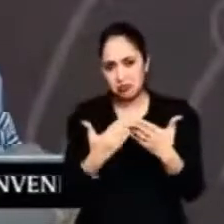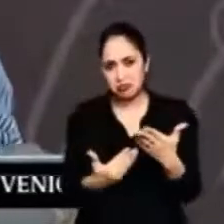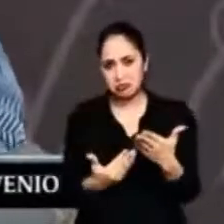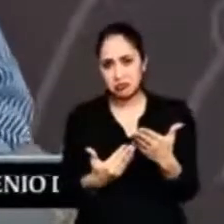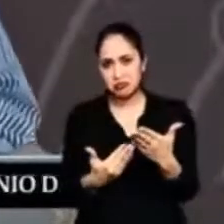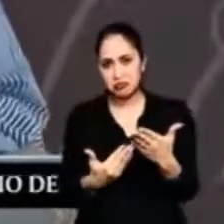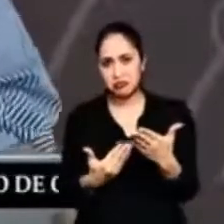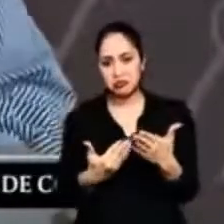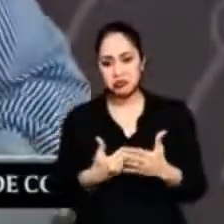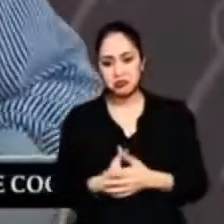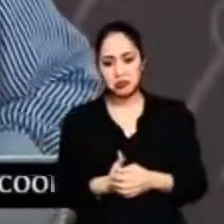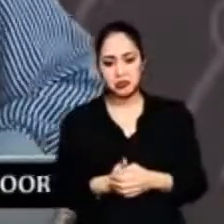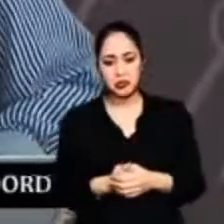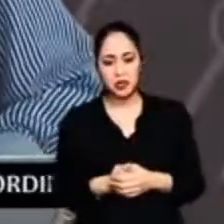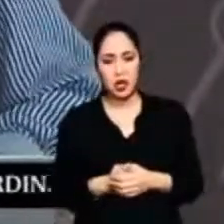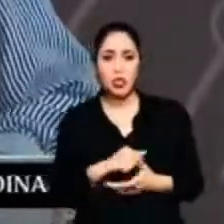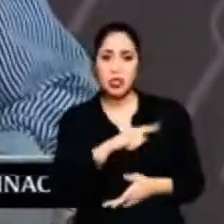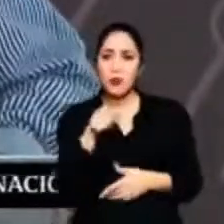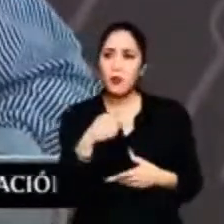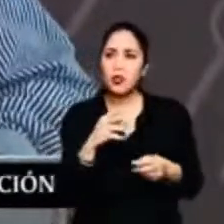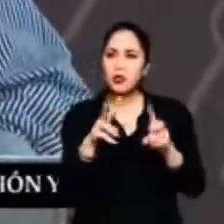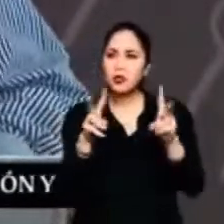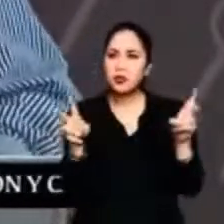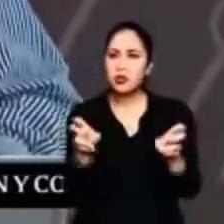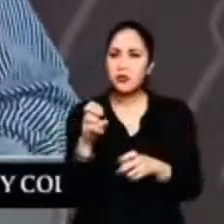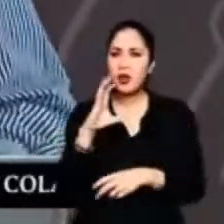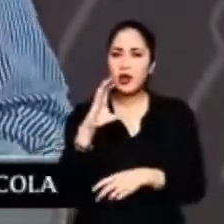de la cannabis. Es igual,